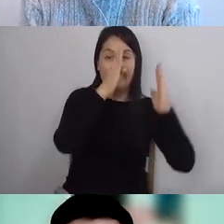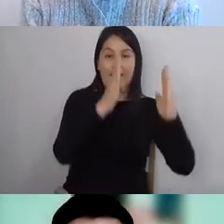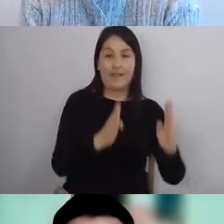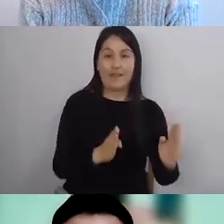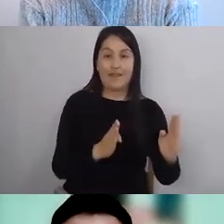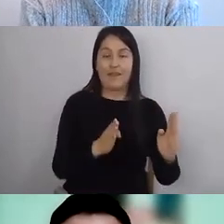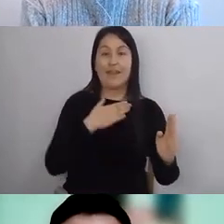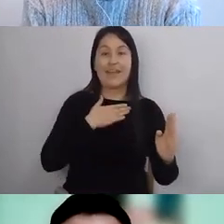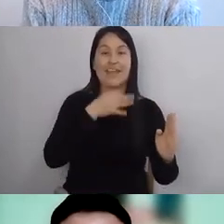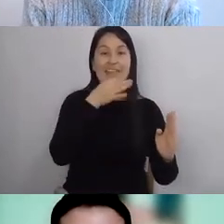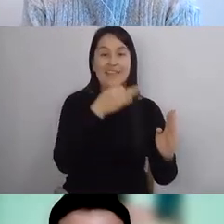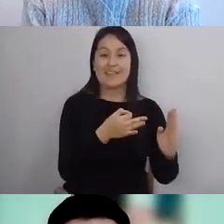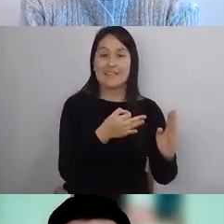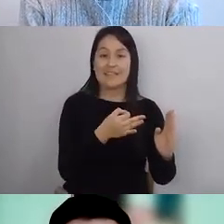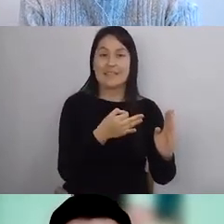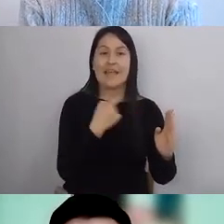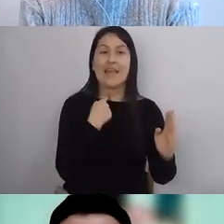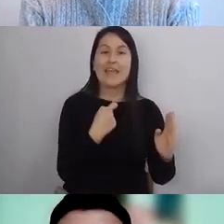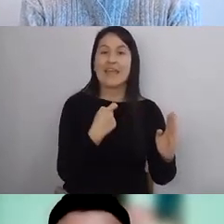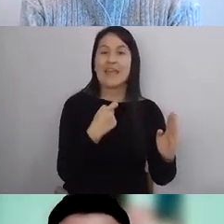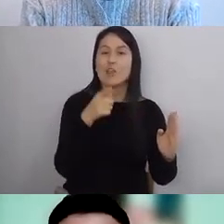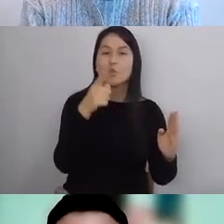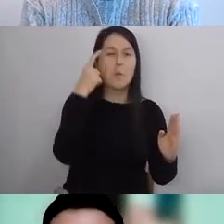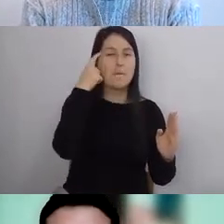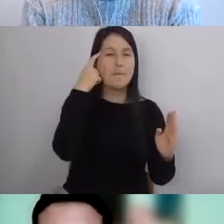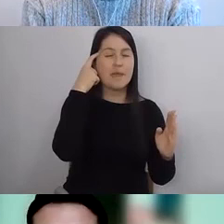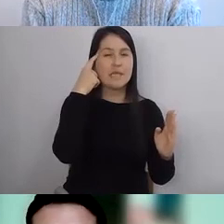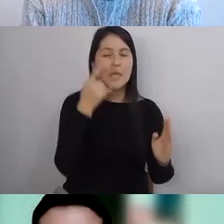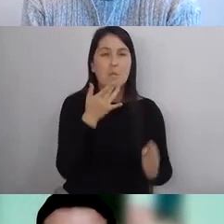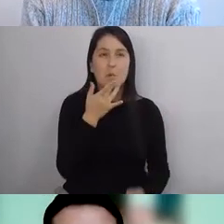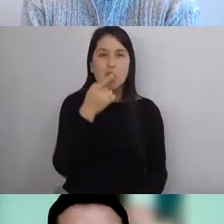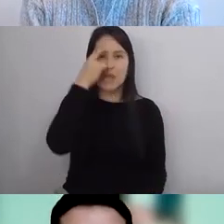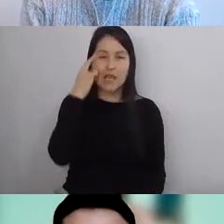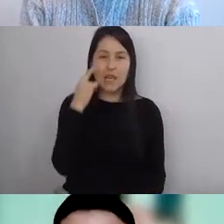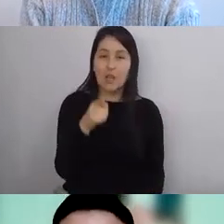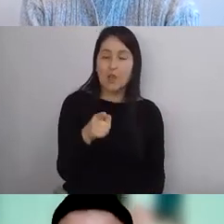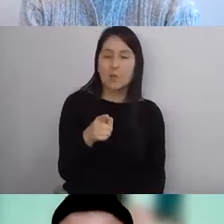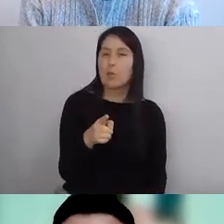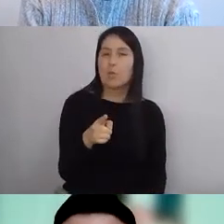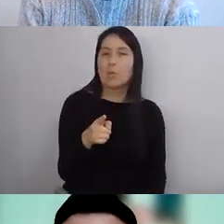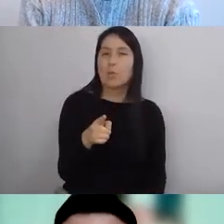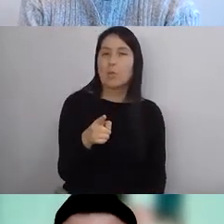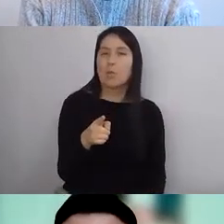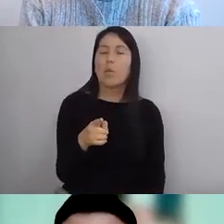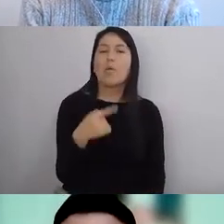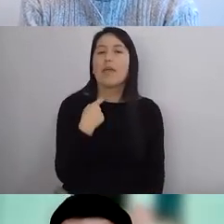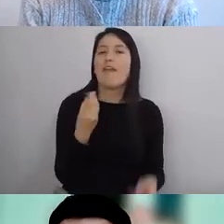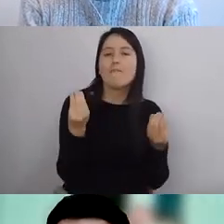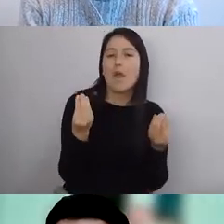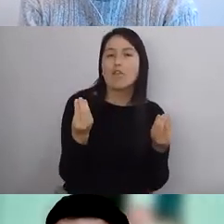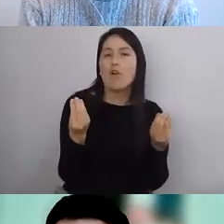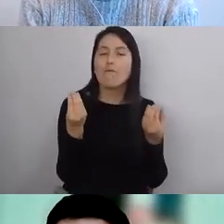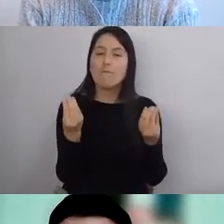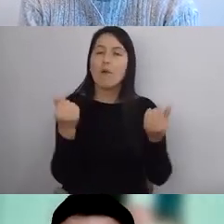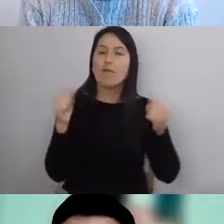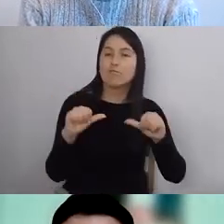que dice que piensas en qué eres bueno o buena y pregúntate por qué creo que soy bueno o buena. Y tú dabas el ejemplo de acaso